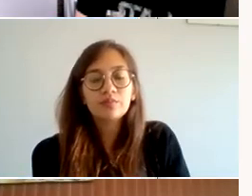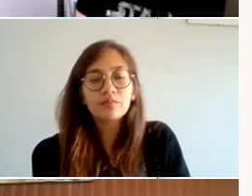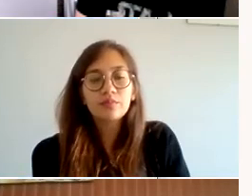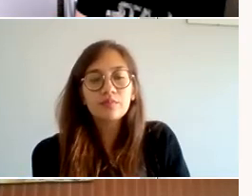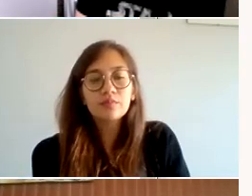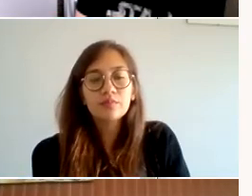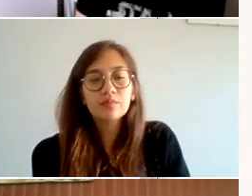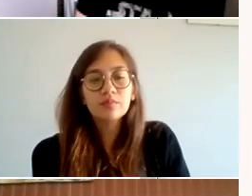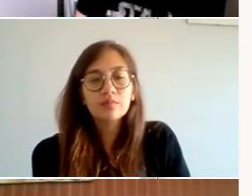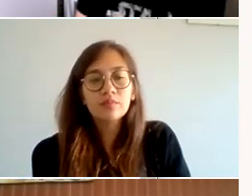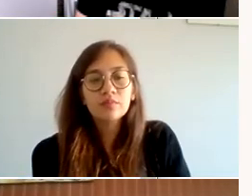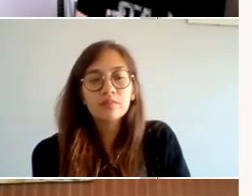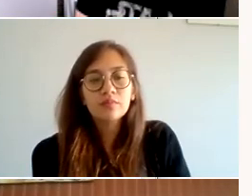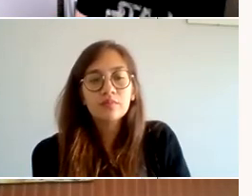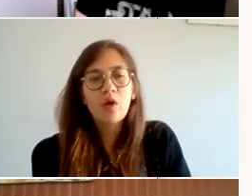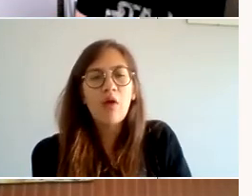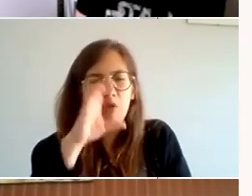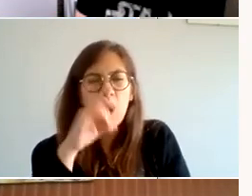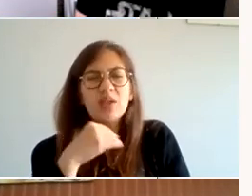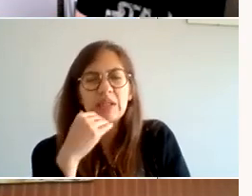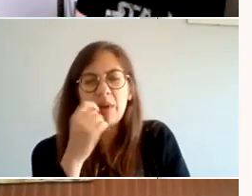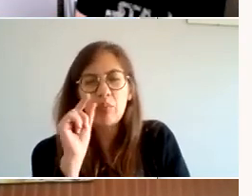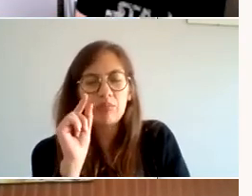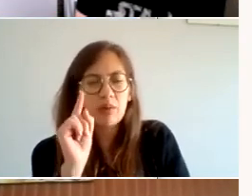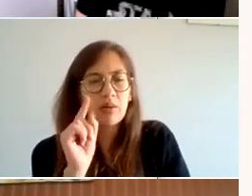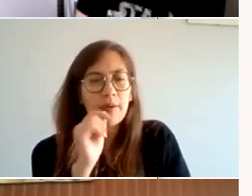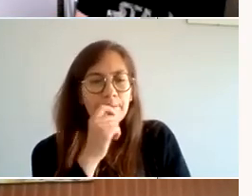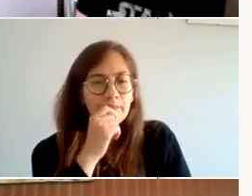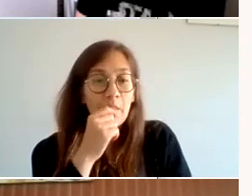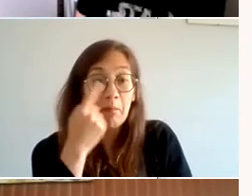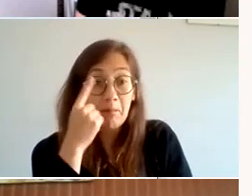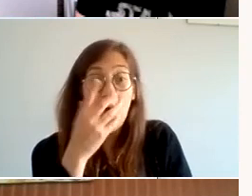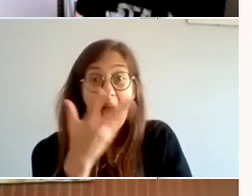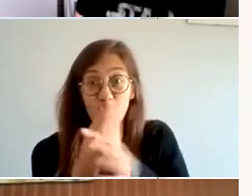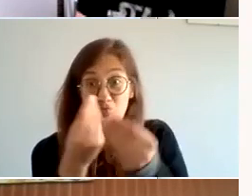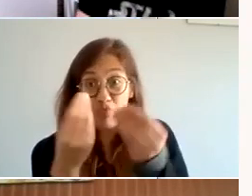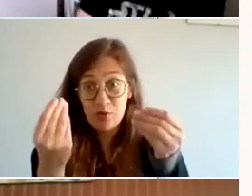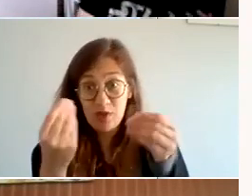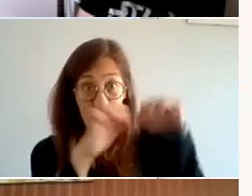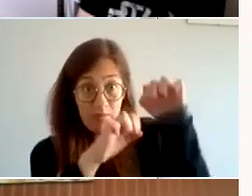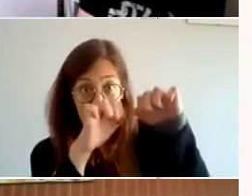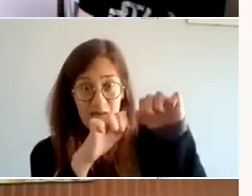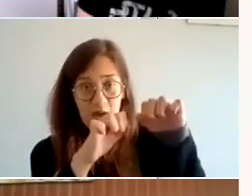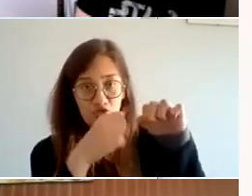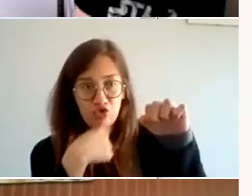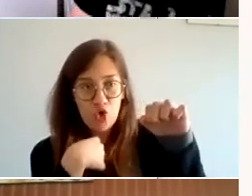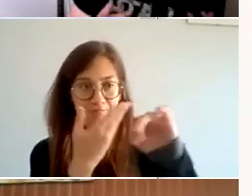No, quiero algo más simple. Bueno, pero aquí, por ejemplo, hay varios nombres, para no entrar mucho en detalle. Aquí hay varios nombres de